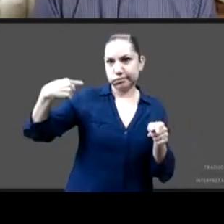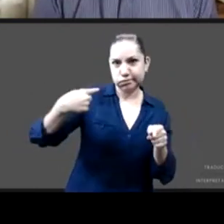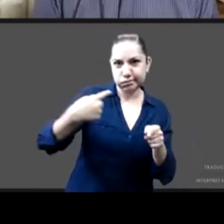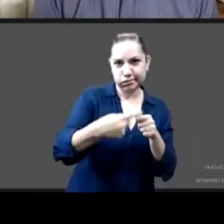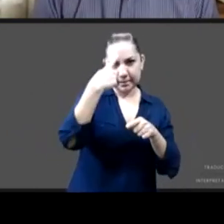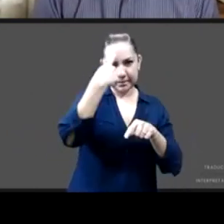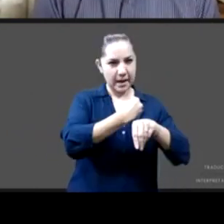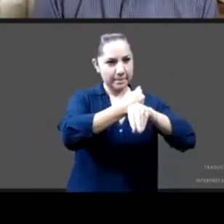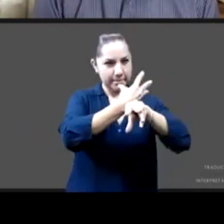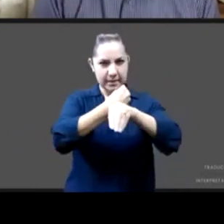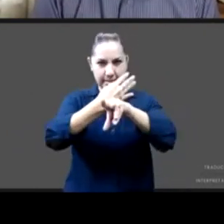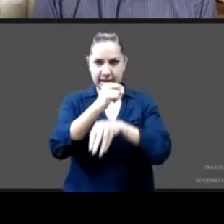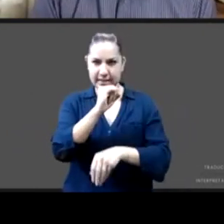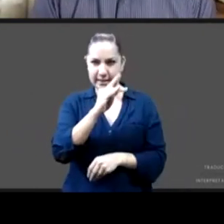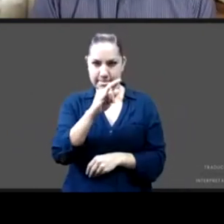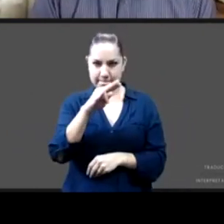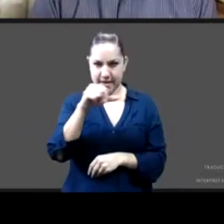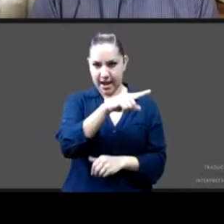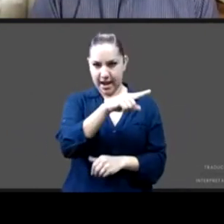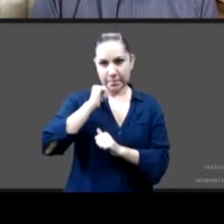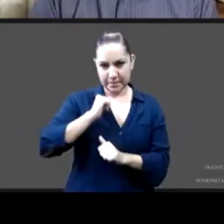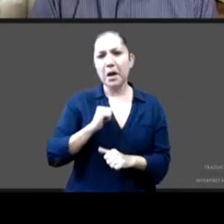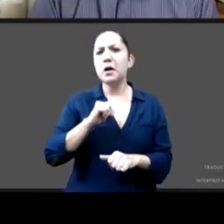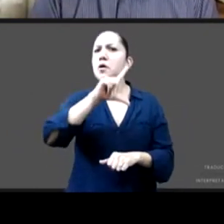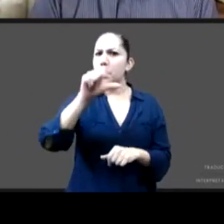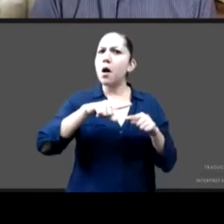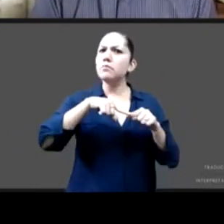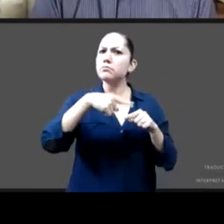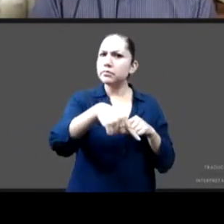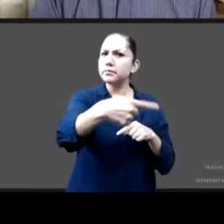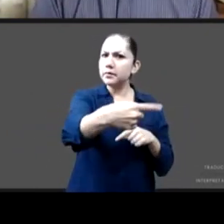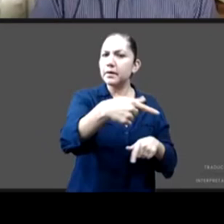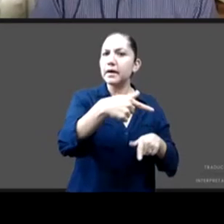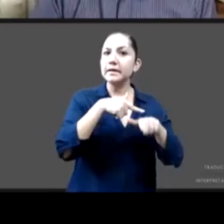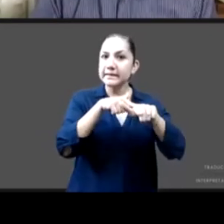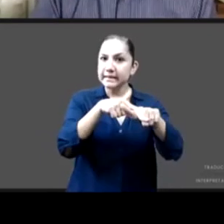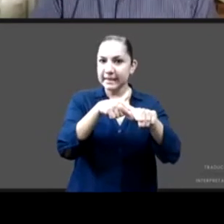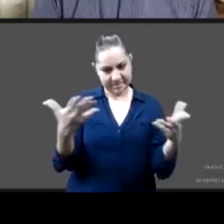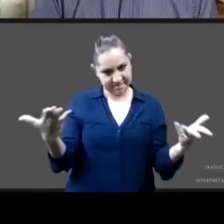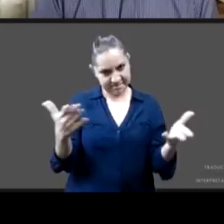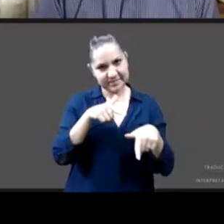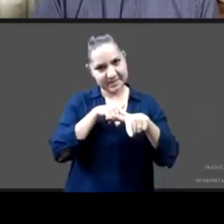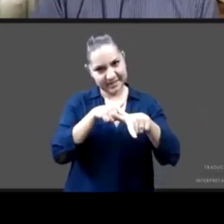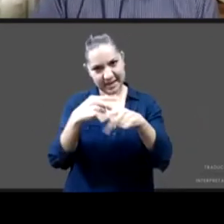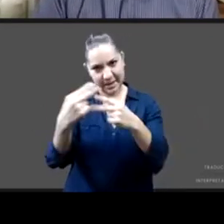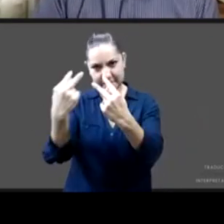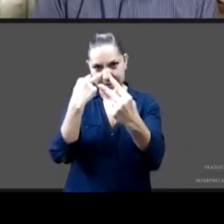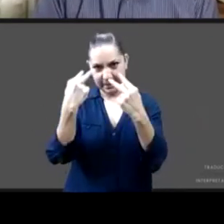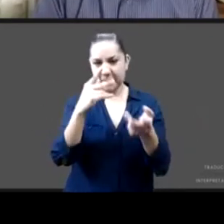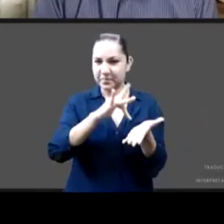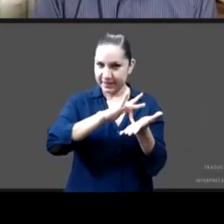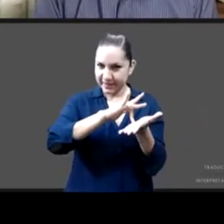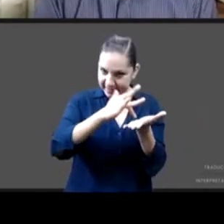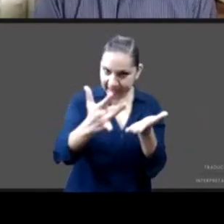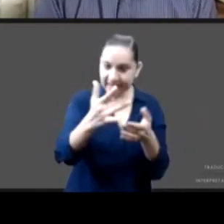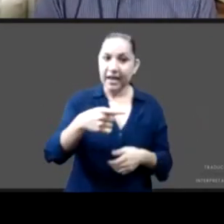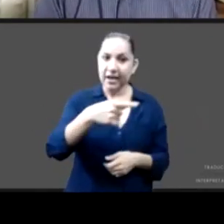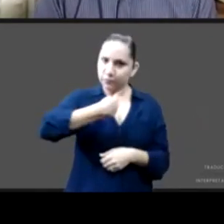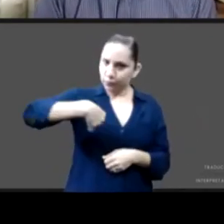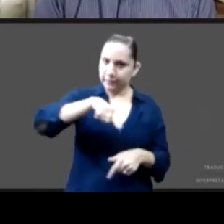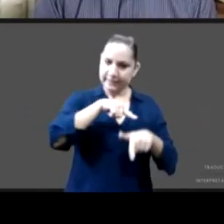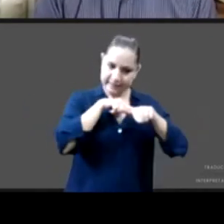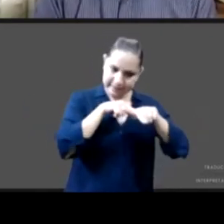a que continúen en las sesiones que están siendo convocadas y convocados. Y sigamos, como siempre, trabajando a favor de los derechos de niños, niñas y